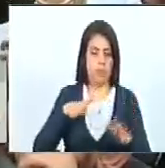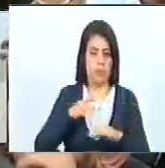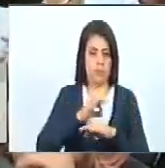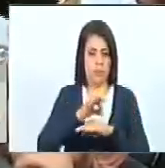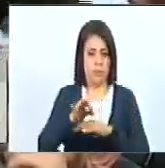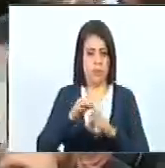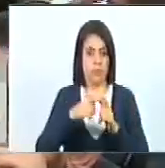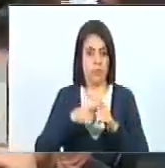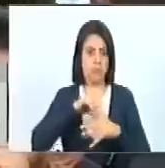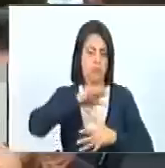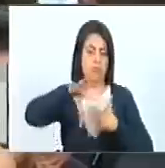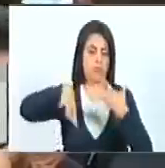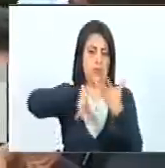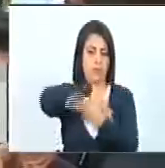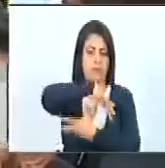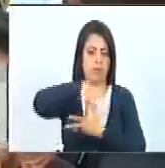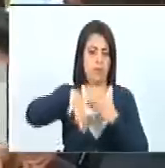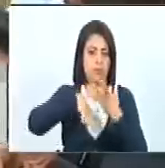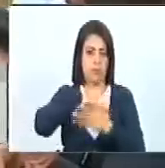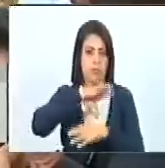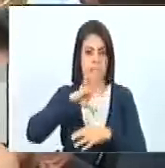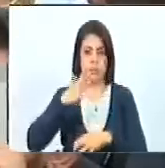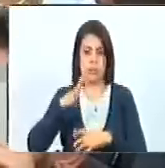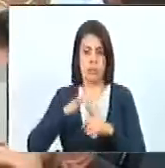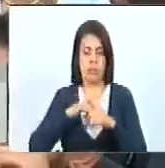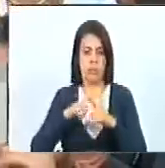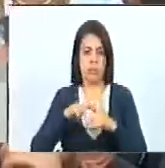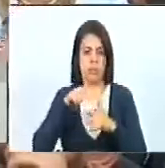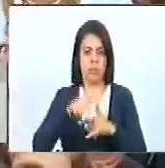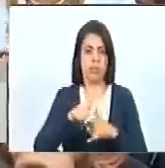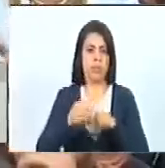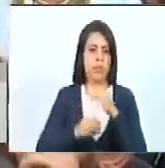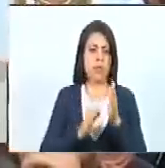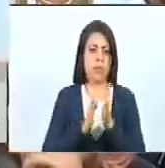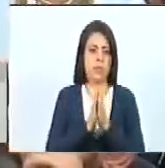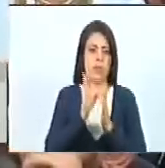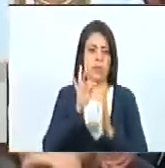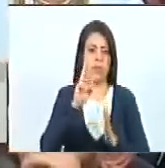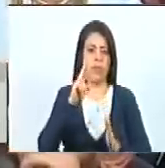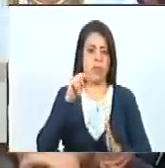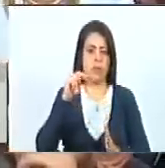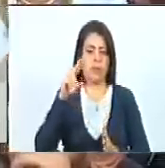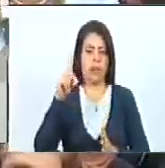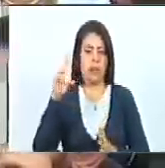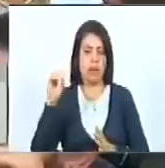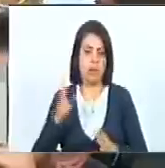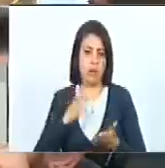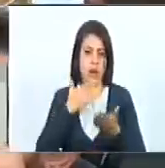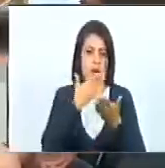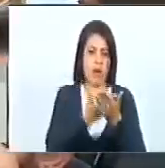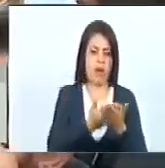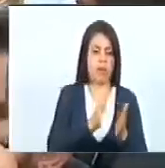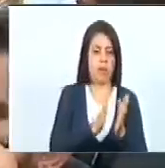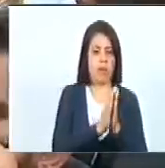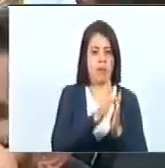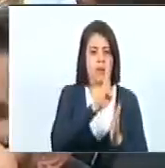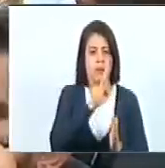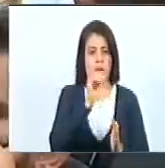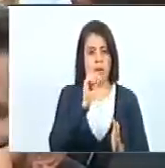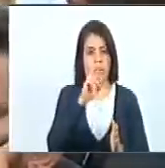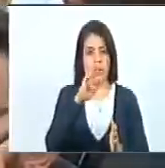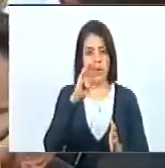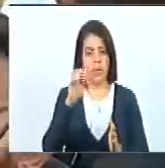esté anarquizado. Aproximadamente de San Fernando de Atabapo hasta Santa Bárbara, hasta el